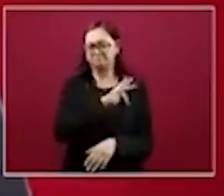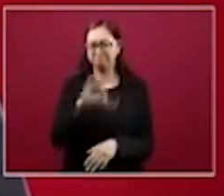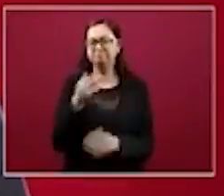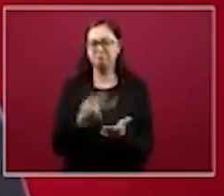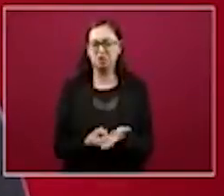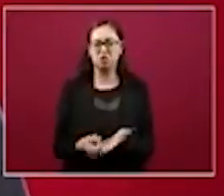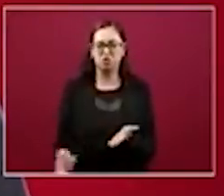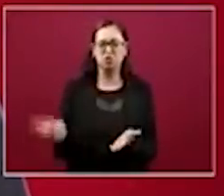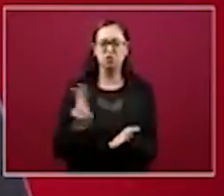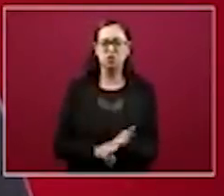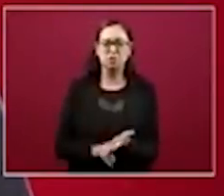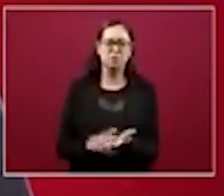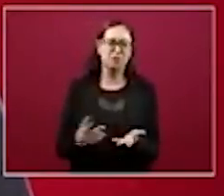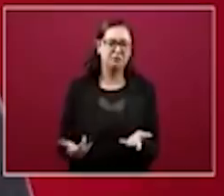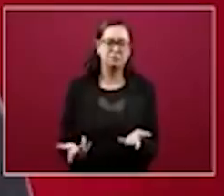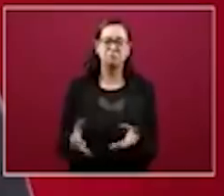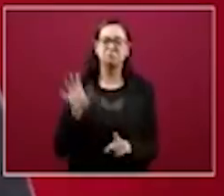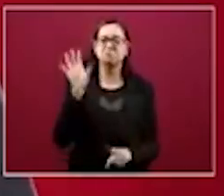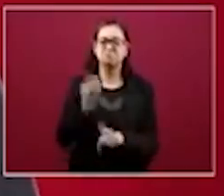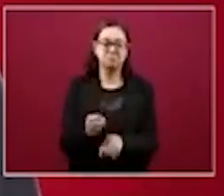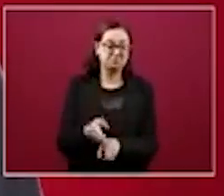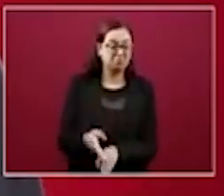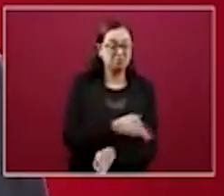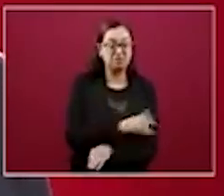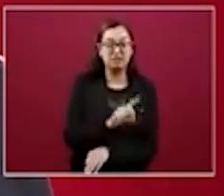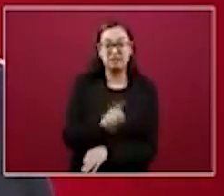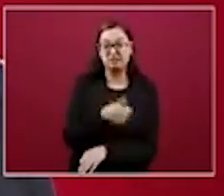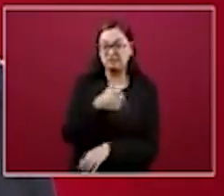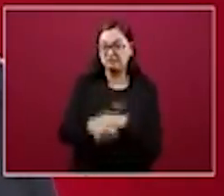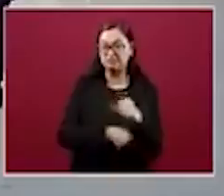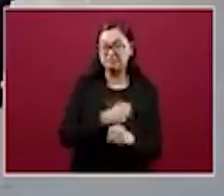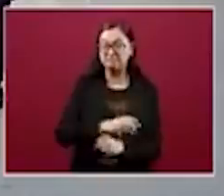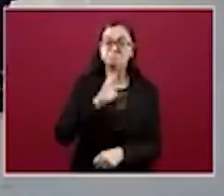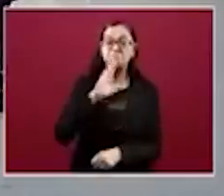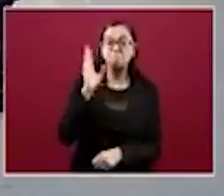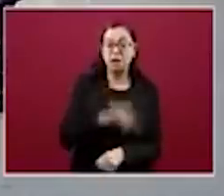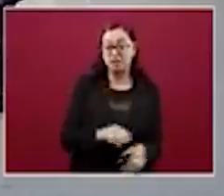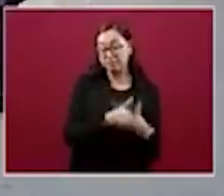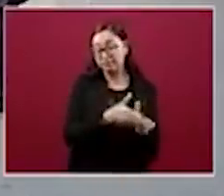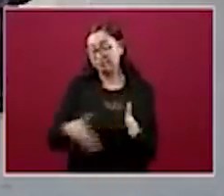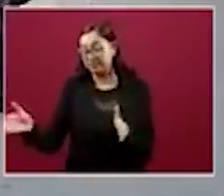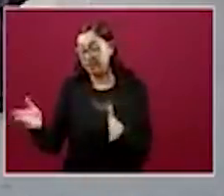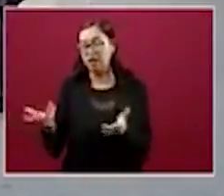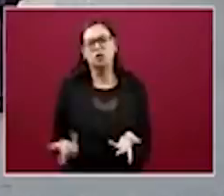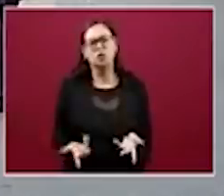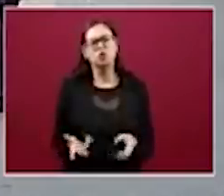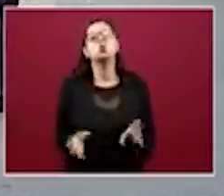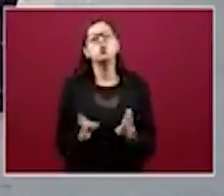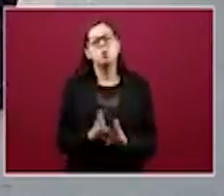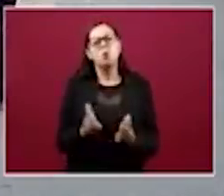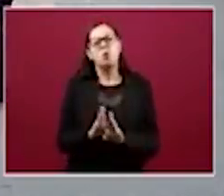hicieron en 36 años? Ahora, ¿cómo se va a hacer? Eso es muy